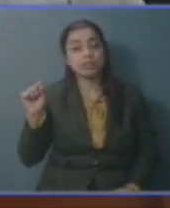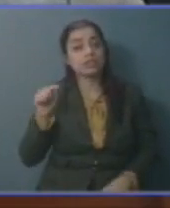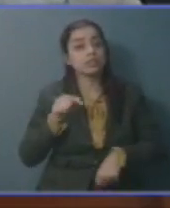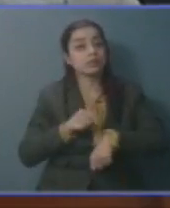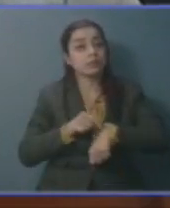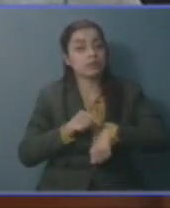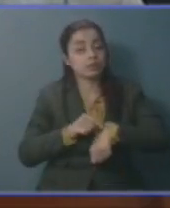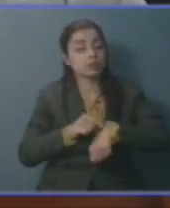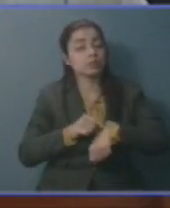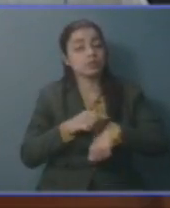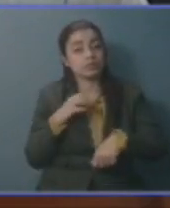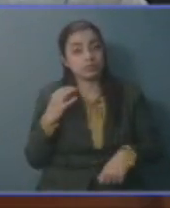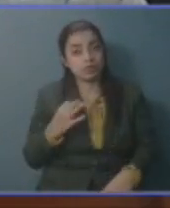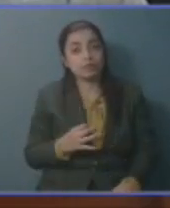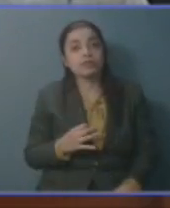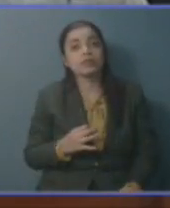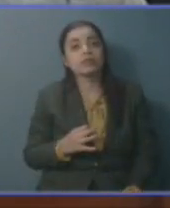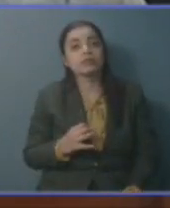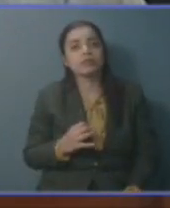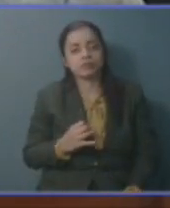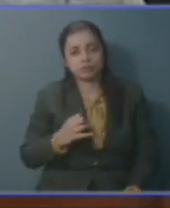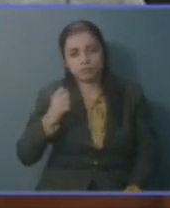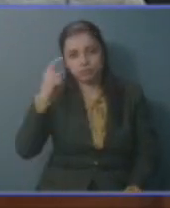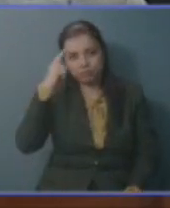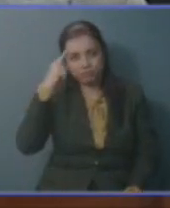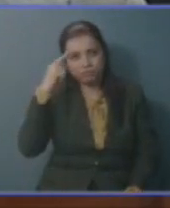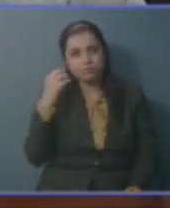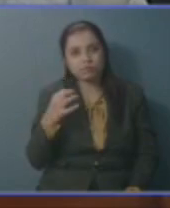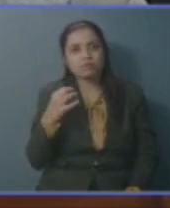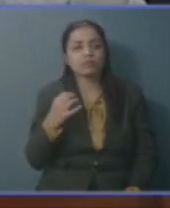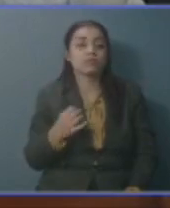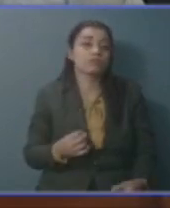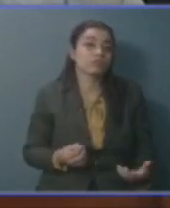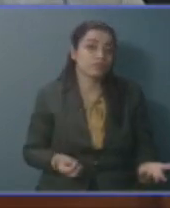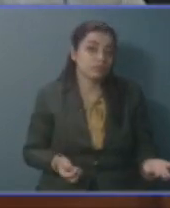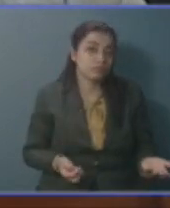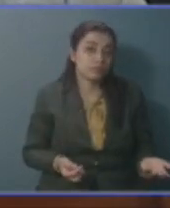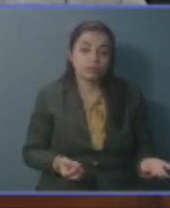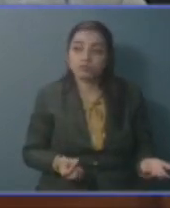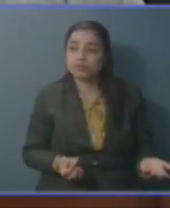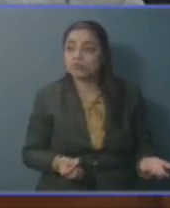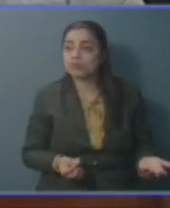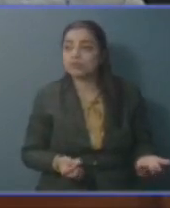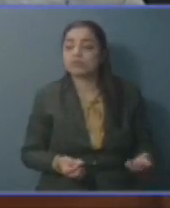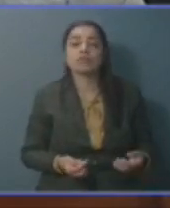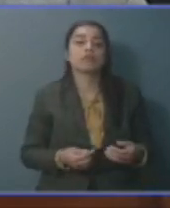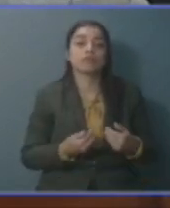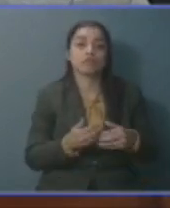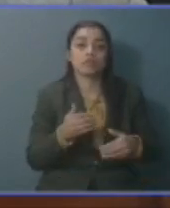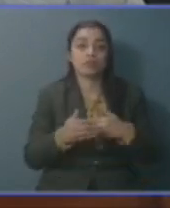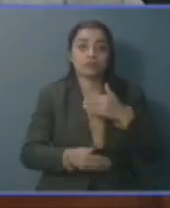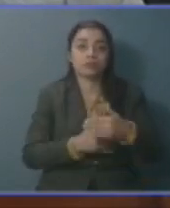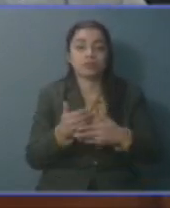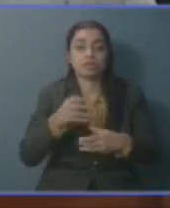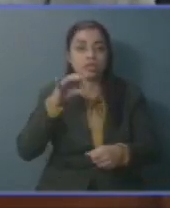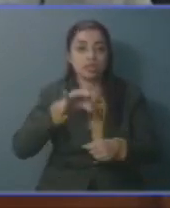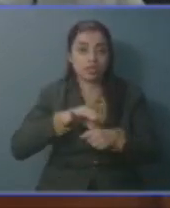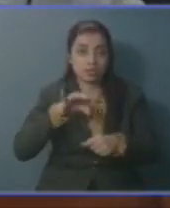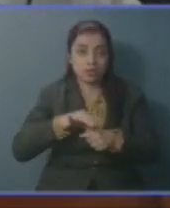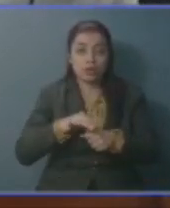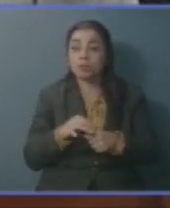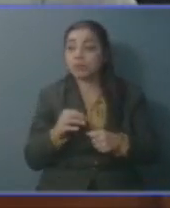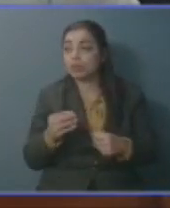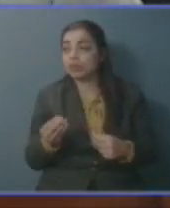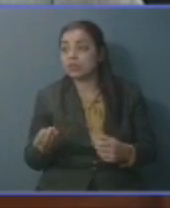momento la entereza de separarse de los esquemas electorales, porque como